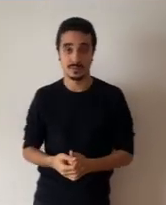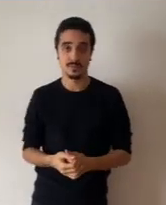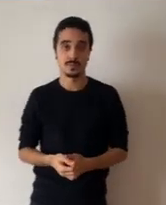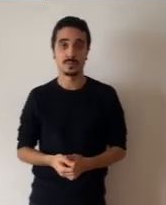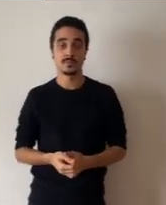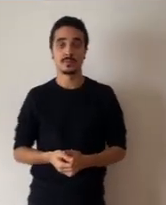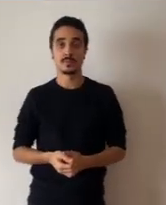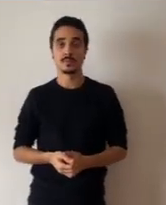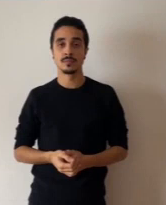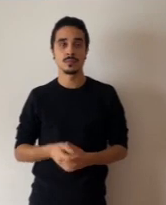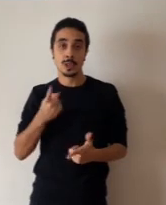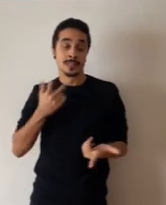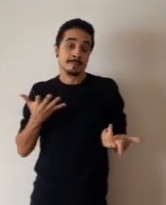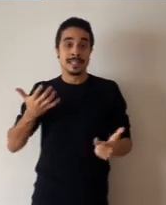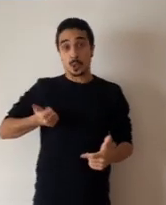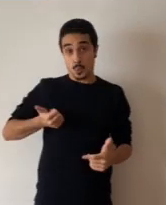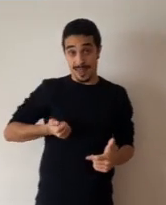un punto importante, era muy cara.